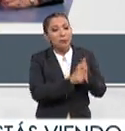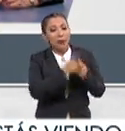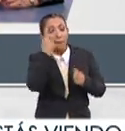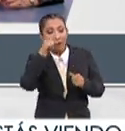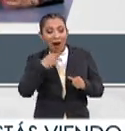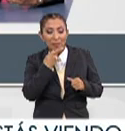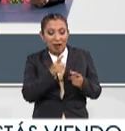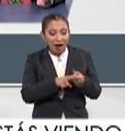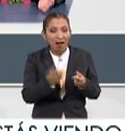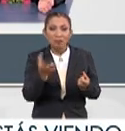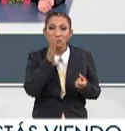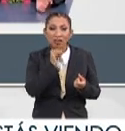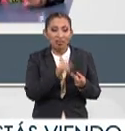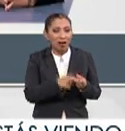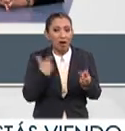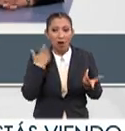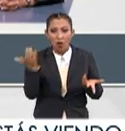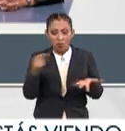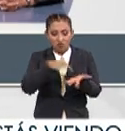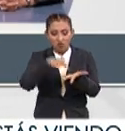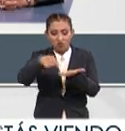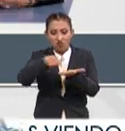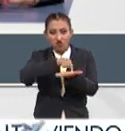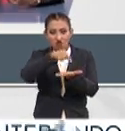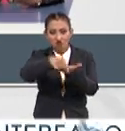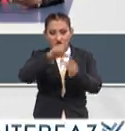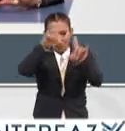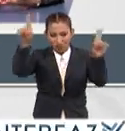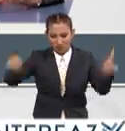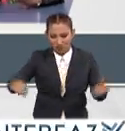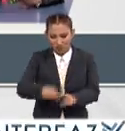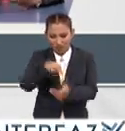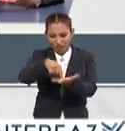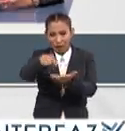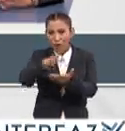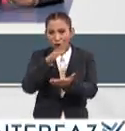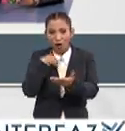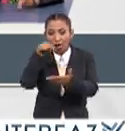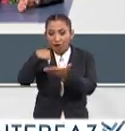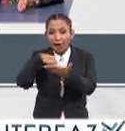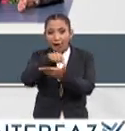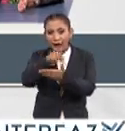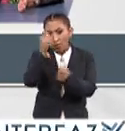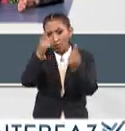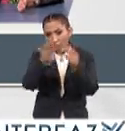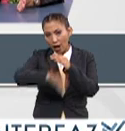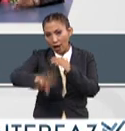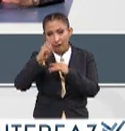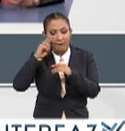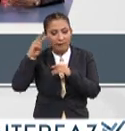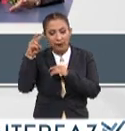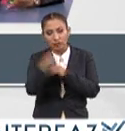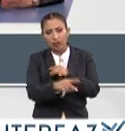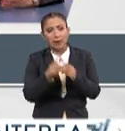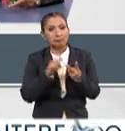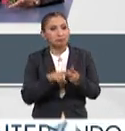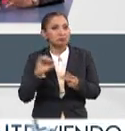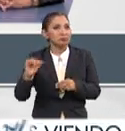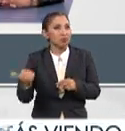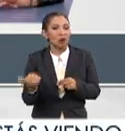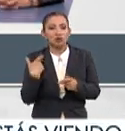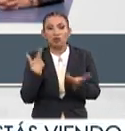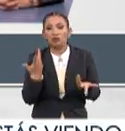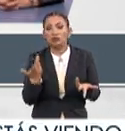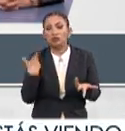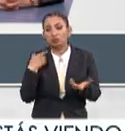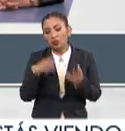dificultad para hablar, entonces tableros de comunicación no verbal, en fin, ciertas cosas en el área visual, bueno, pues todos